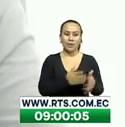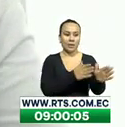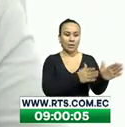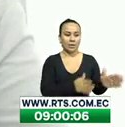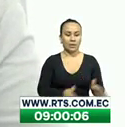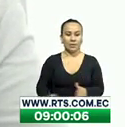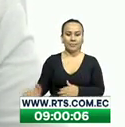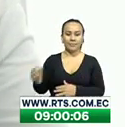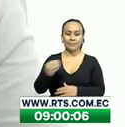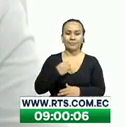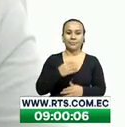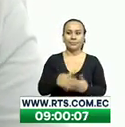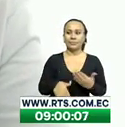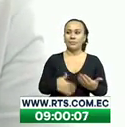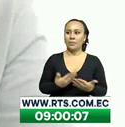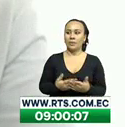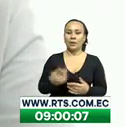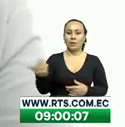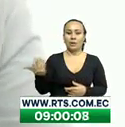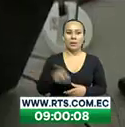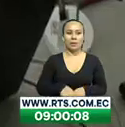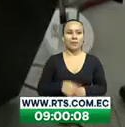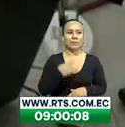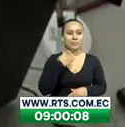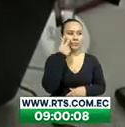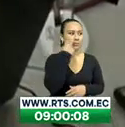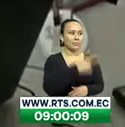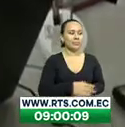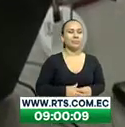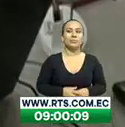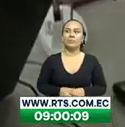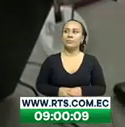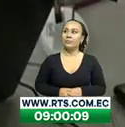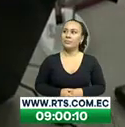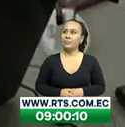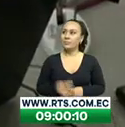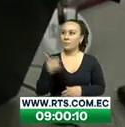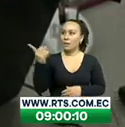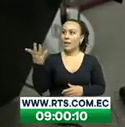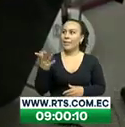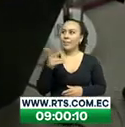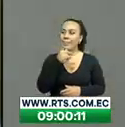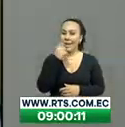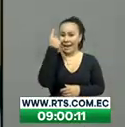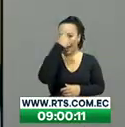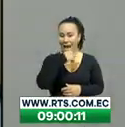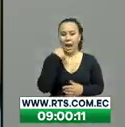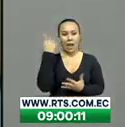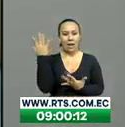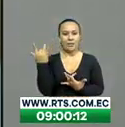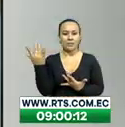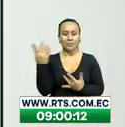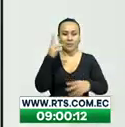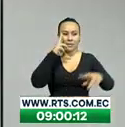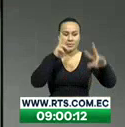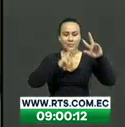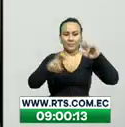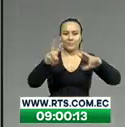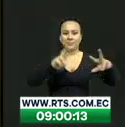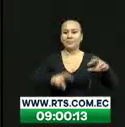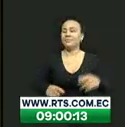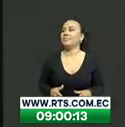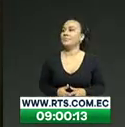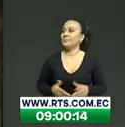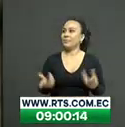a que el video no está claro. Al decir de las autoridades, por lo que se puede apreciar en este video, no sería la primera vez que